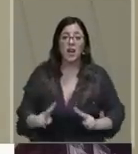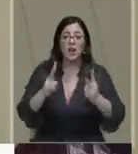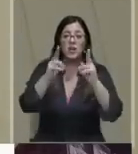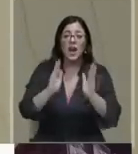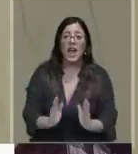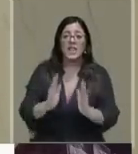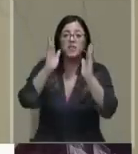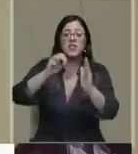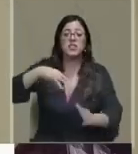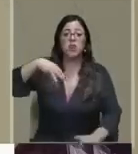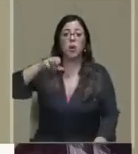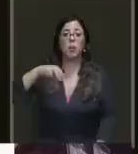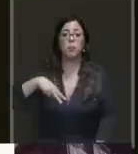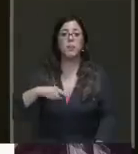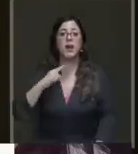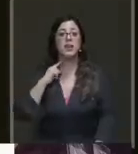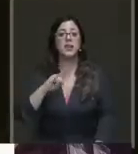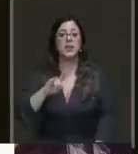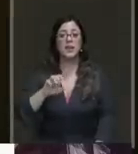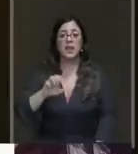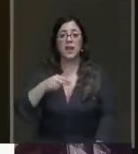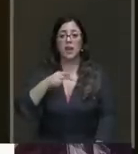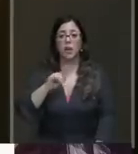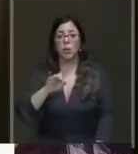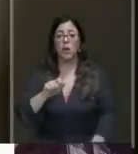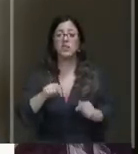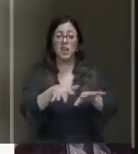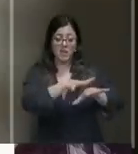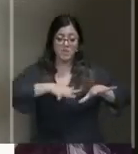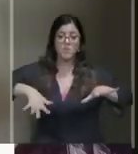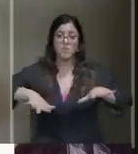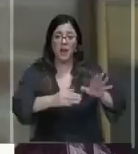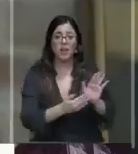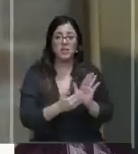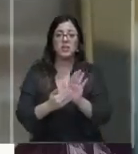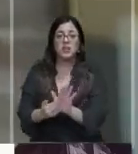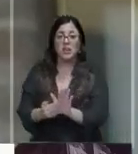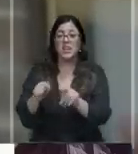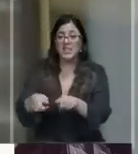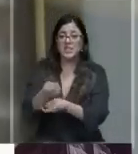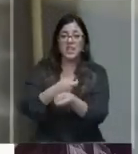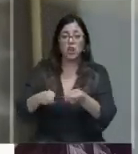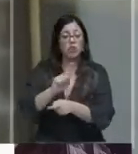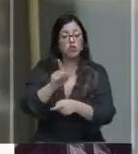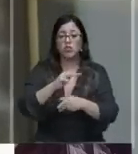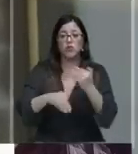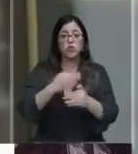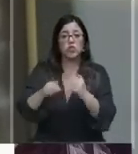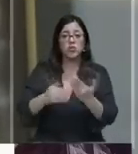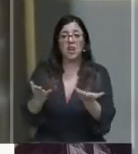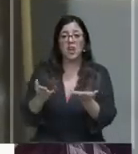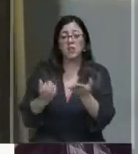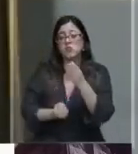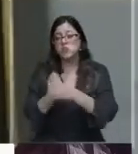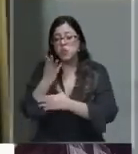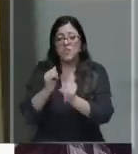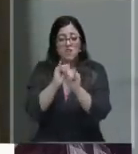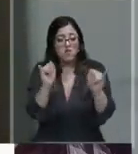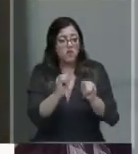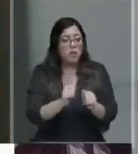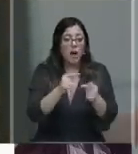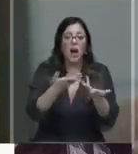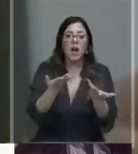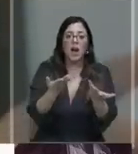Edificio Manquehue, y estos planos darían cuenta de eso. Como ese negocio no resultó, buscaron nuevos caminos y se encontraron